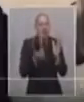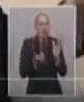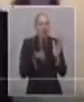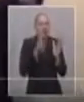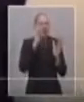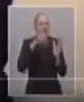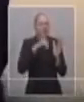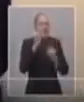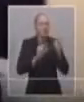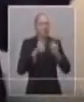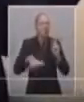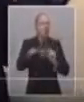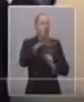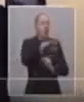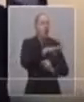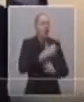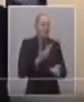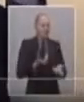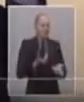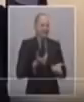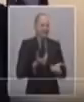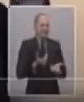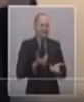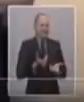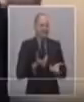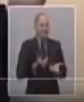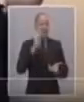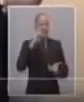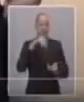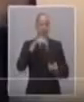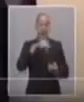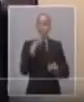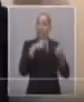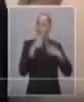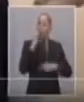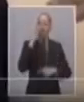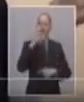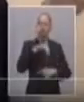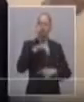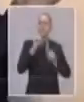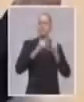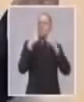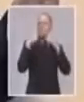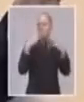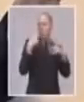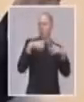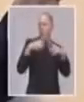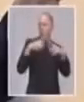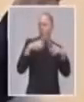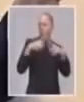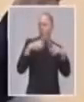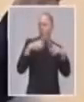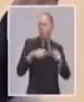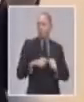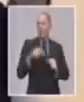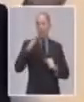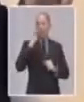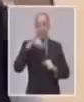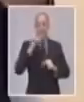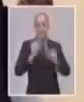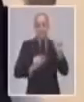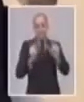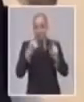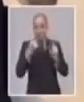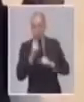tengan muchos seguidores, Randy, es que la influencia que tienen esas personas. Incluso hay que ver qué tiempo le dedica una persona hoy